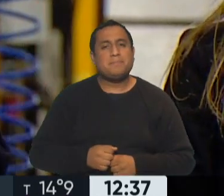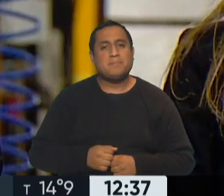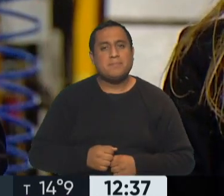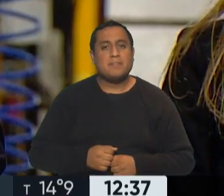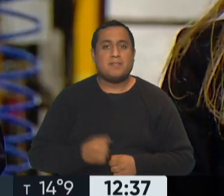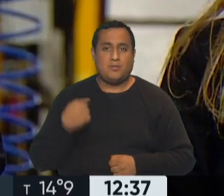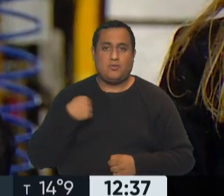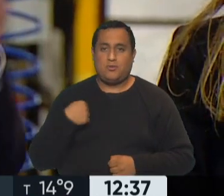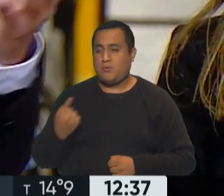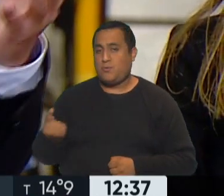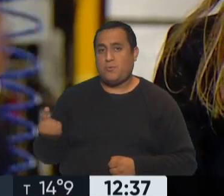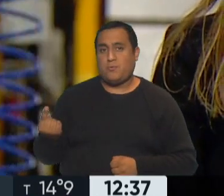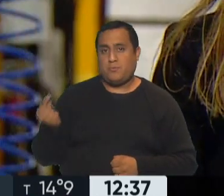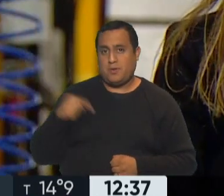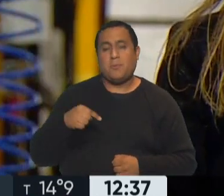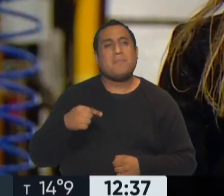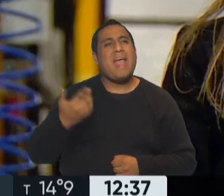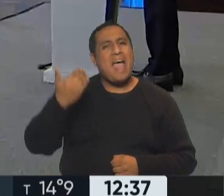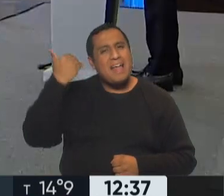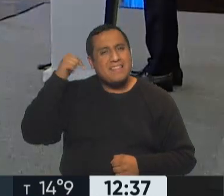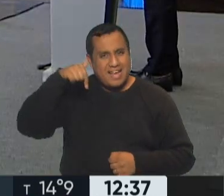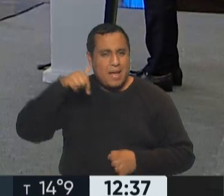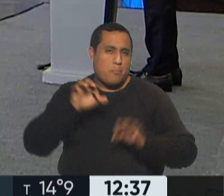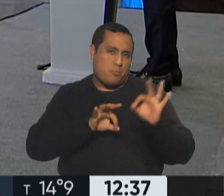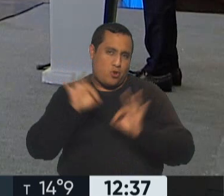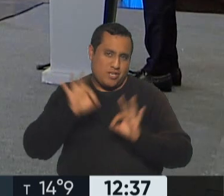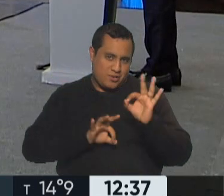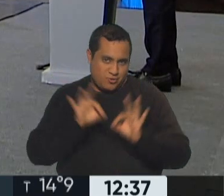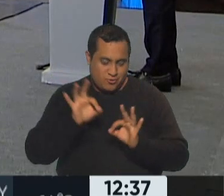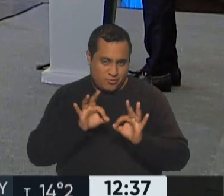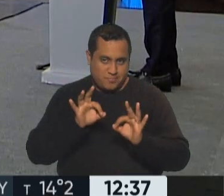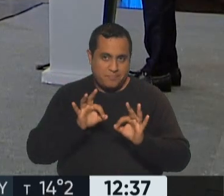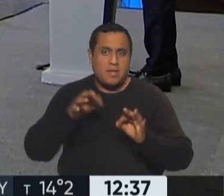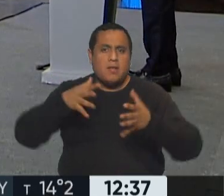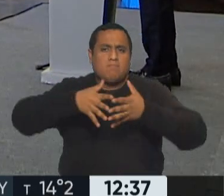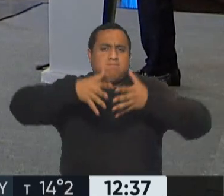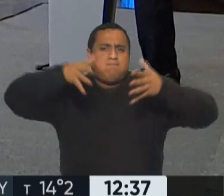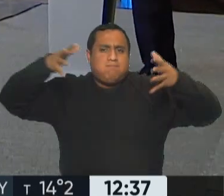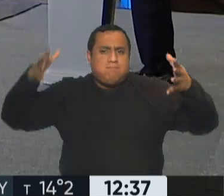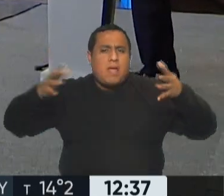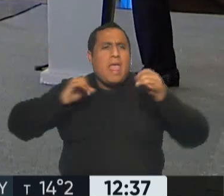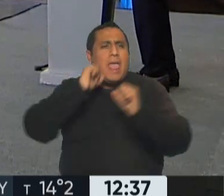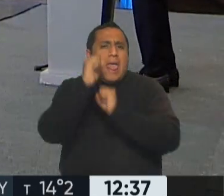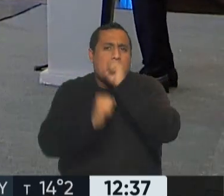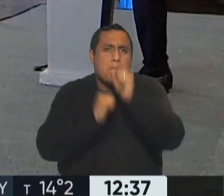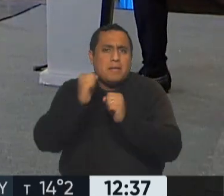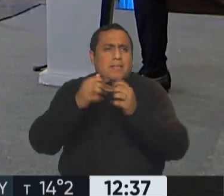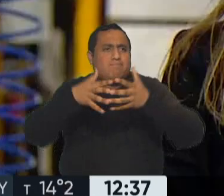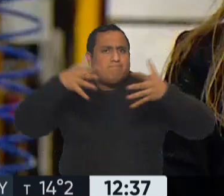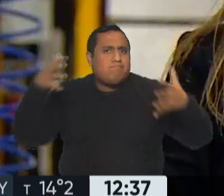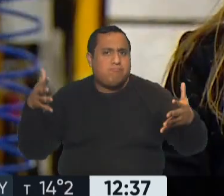a ser, cuando esto era un proyecto, esta enorme y maravillosa empresa, y